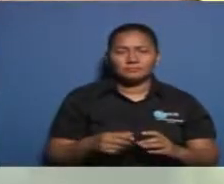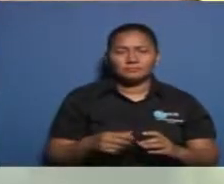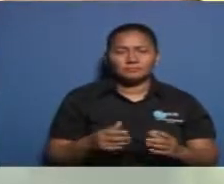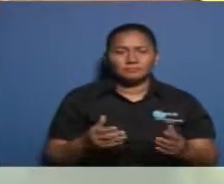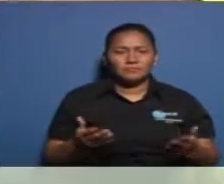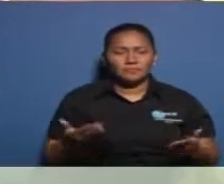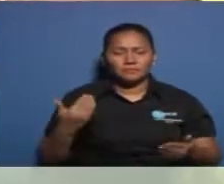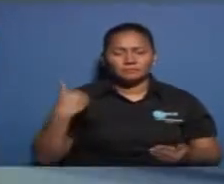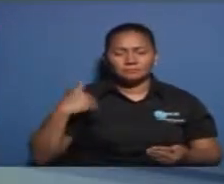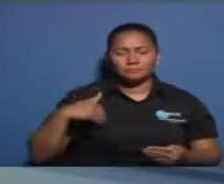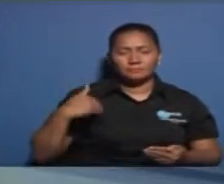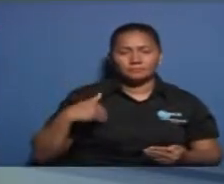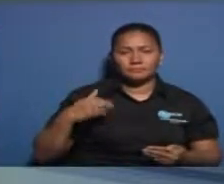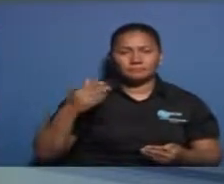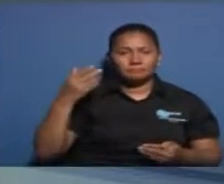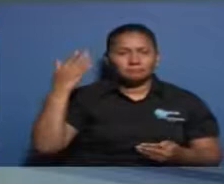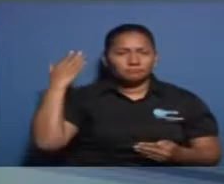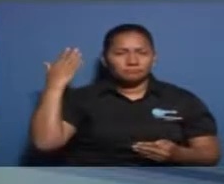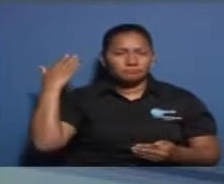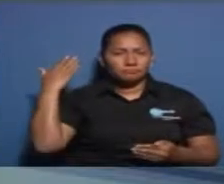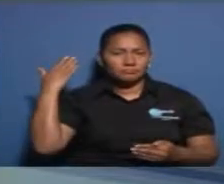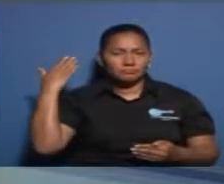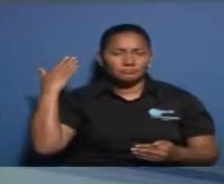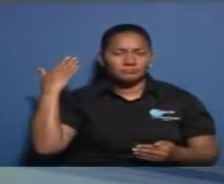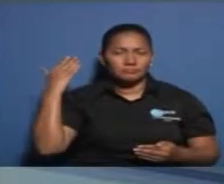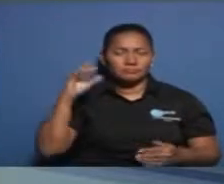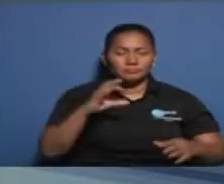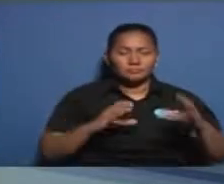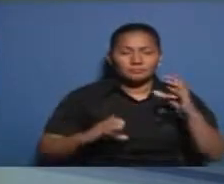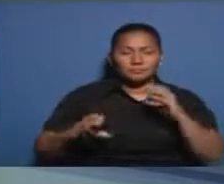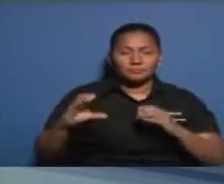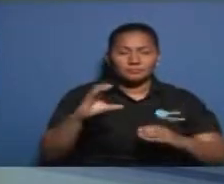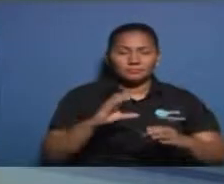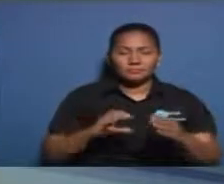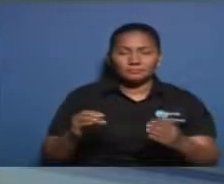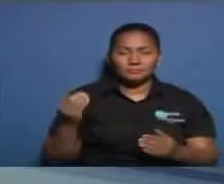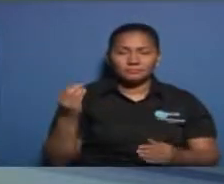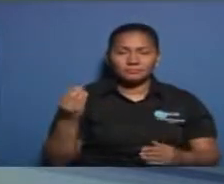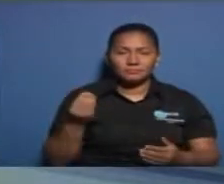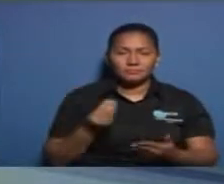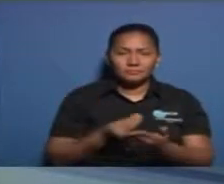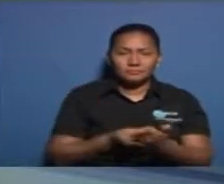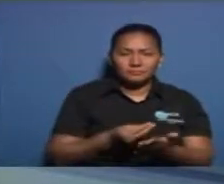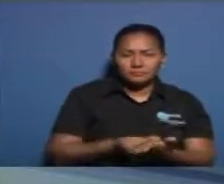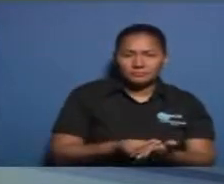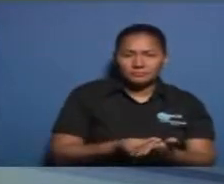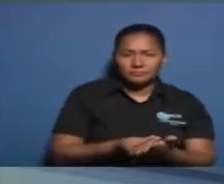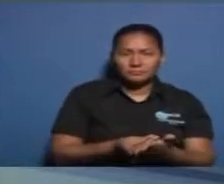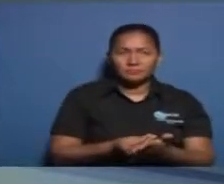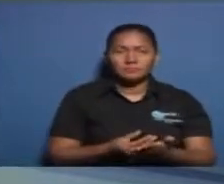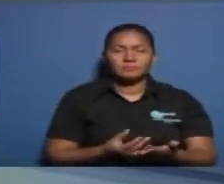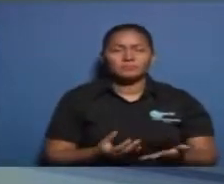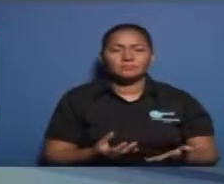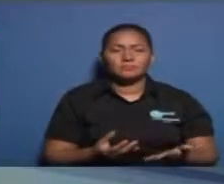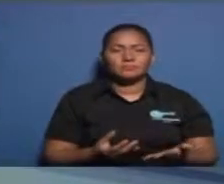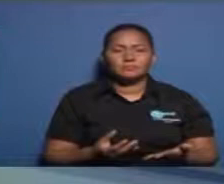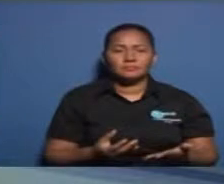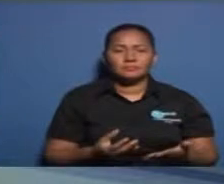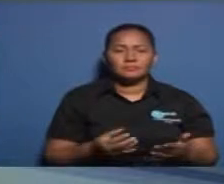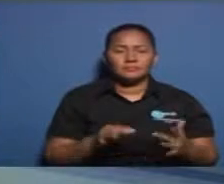masculinas yo le puedo poner el ejemplo de la ciencia económica que en nuestra especialidad en